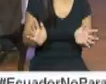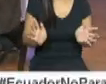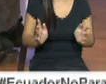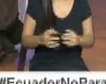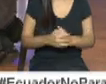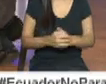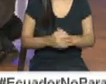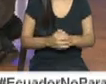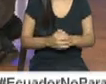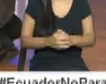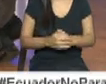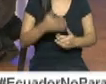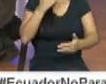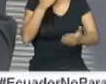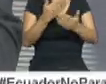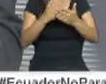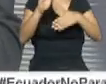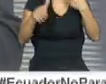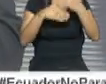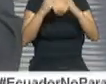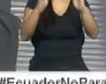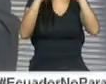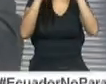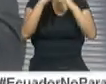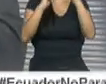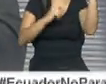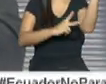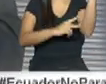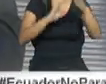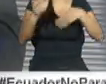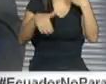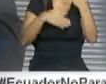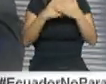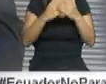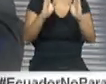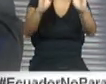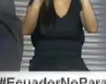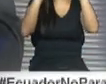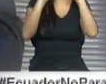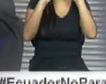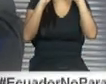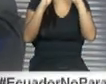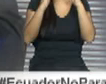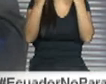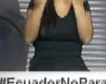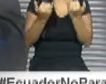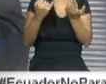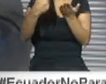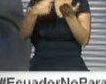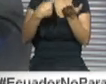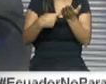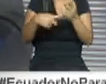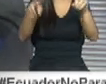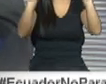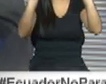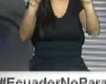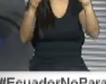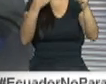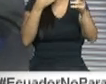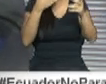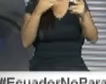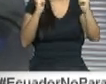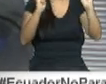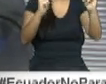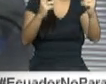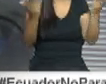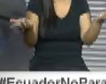su presencia en nuestro programa y a ustedes, como siempre, gracias por su atención. Hemos hecho un análisis en esta oportunidad